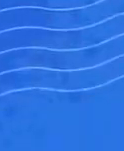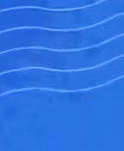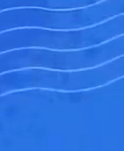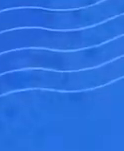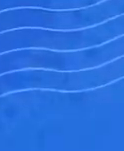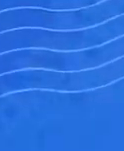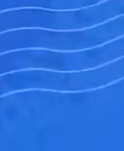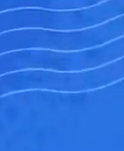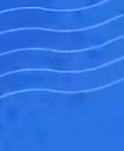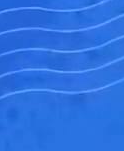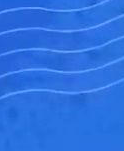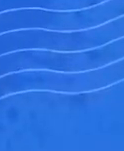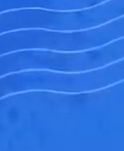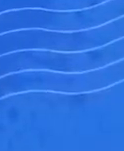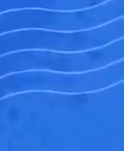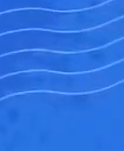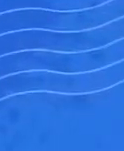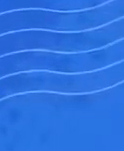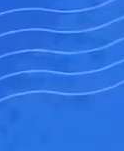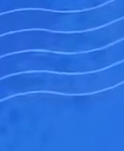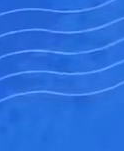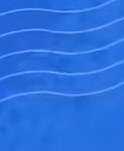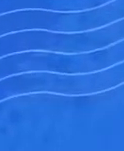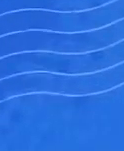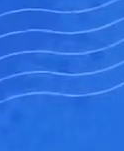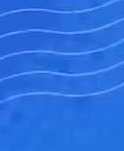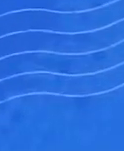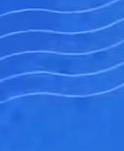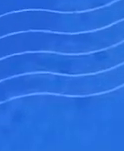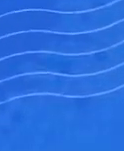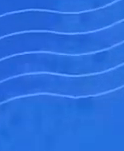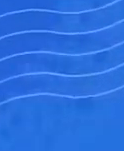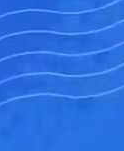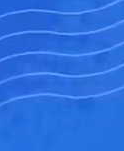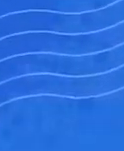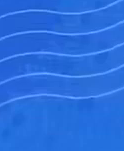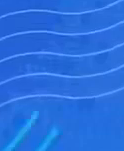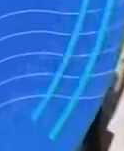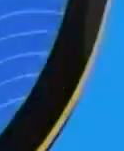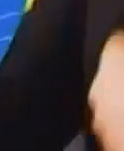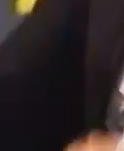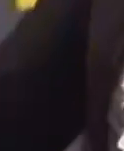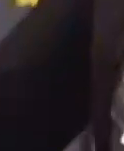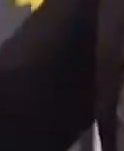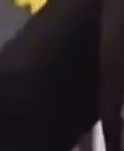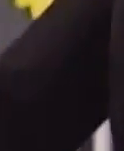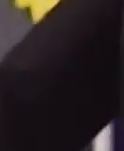Comunicarte y expresarte de manera correcta. Este es el segmento de comunicación y lenguaje.